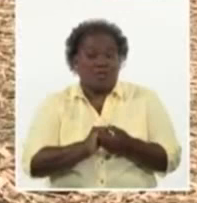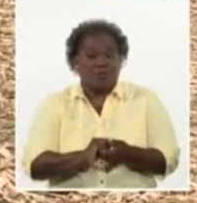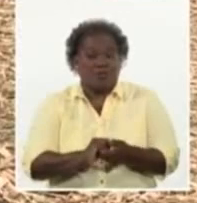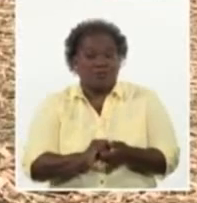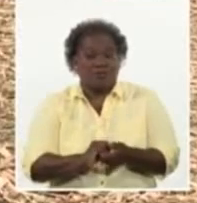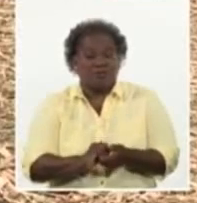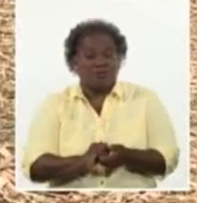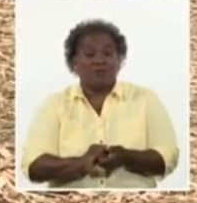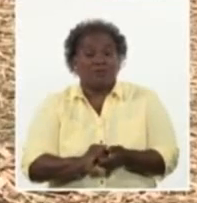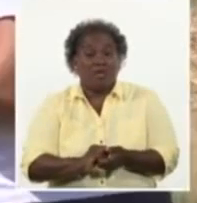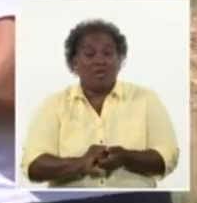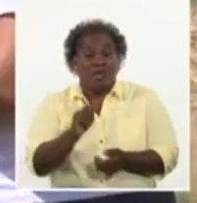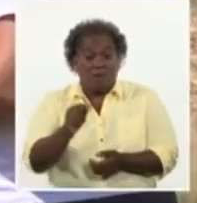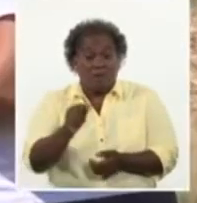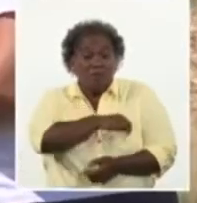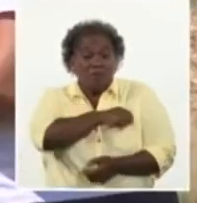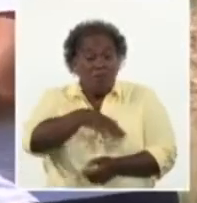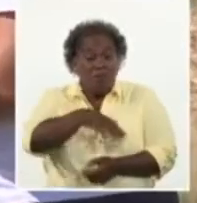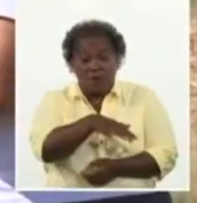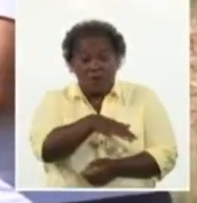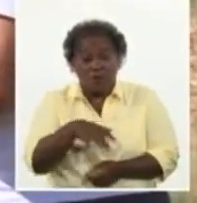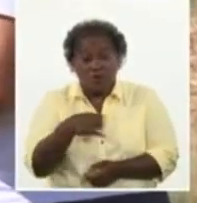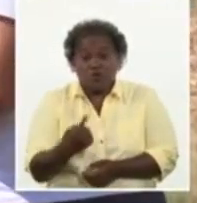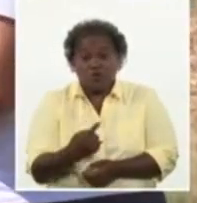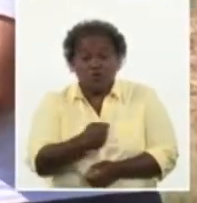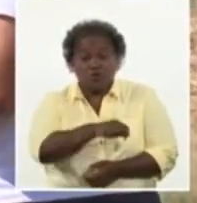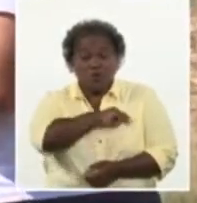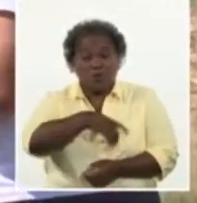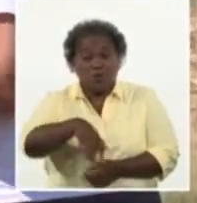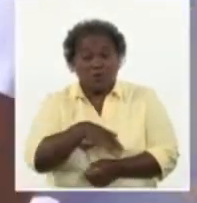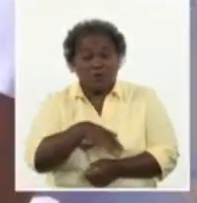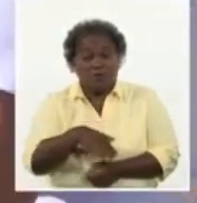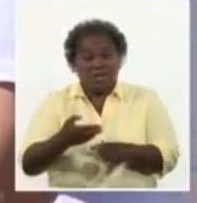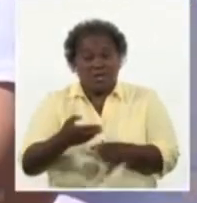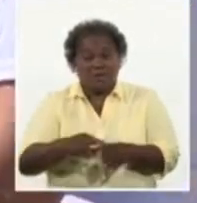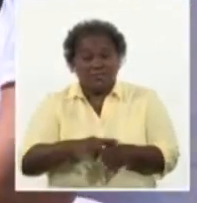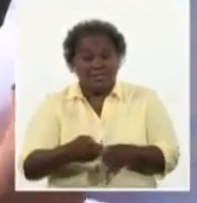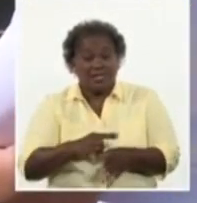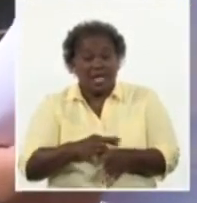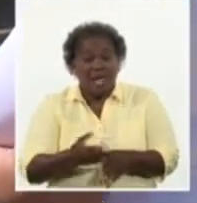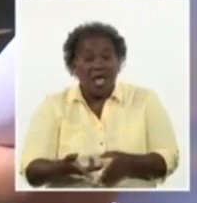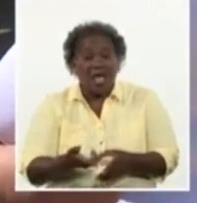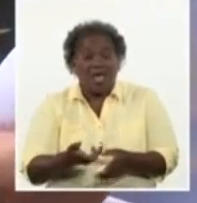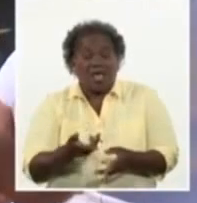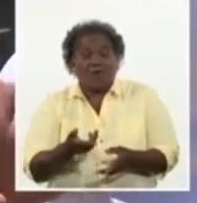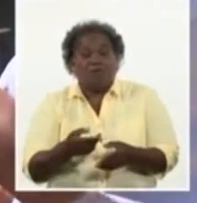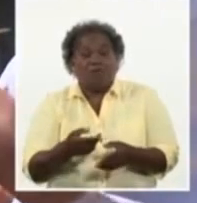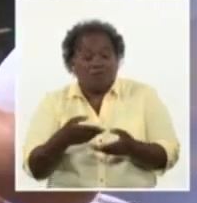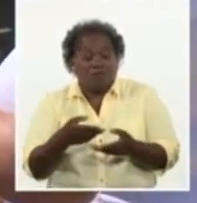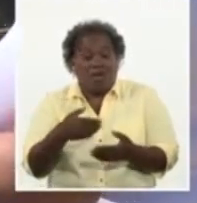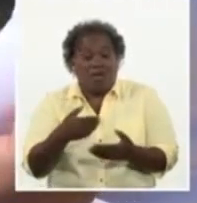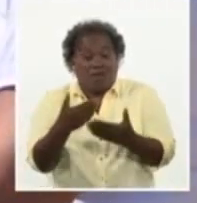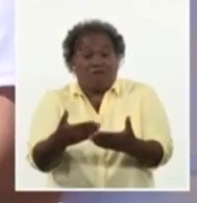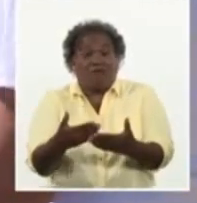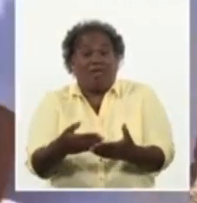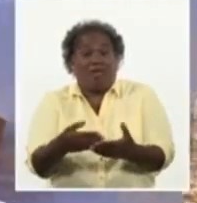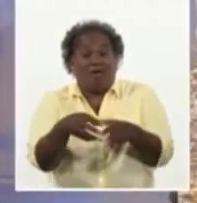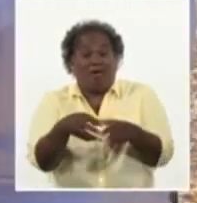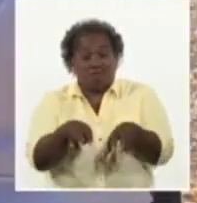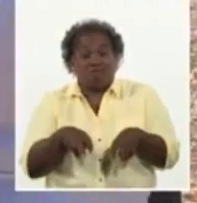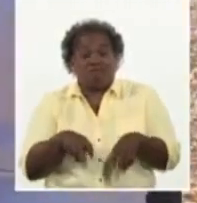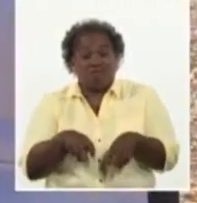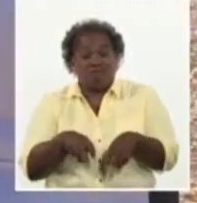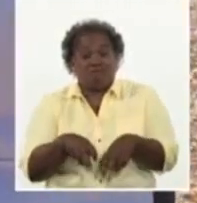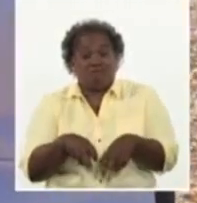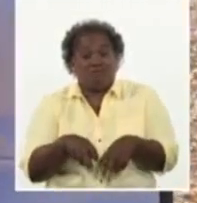los cooperativistas son el pueblo, nosotros somos el pueblo, y representarlo y ante el parlamento, algo que en